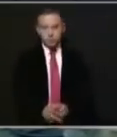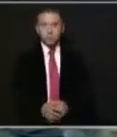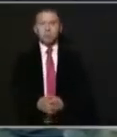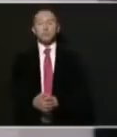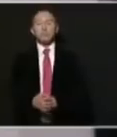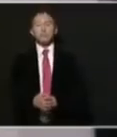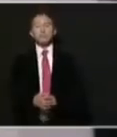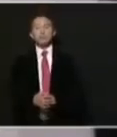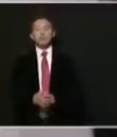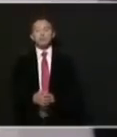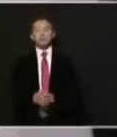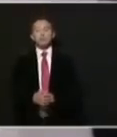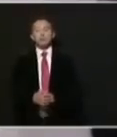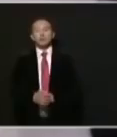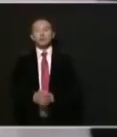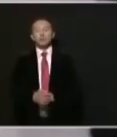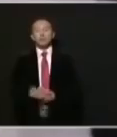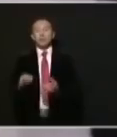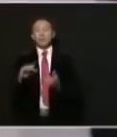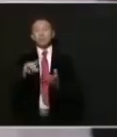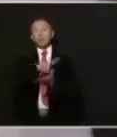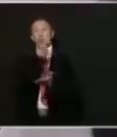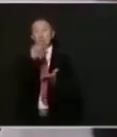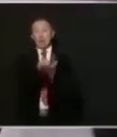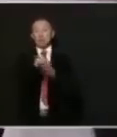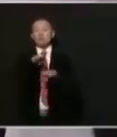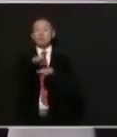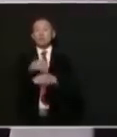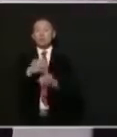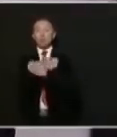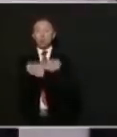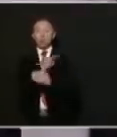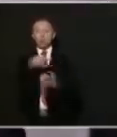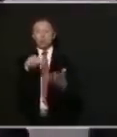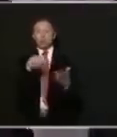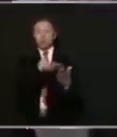la mal llamada reforma educativa.